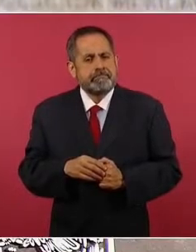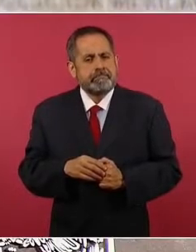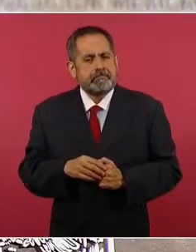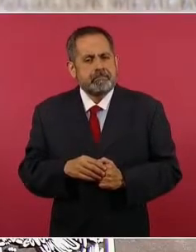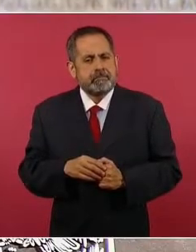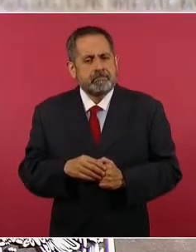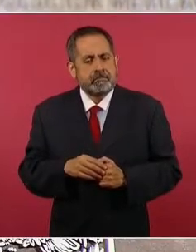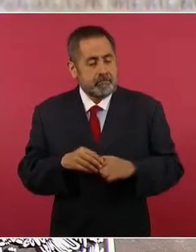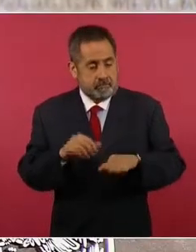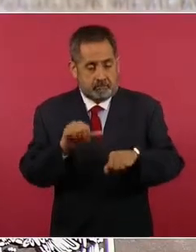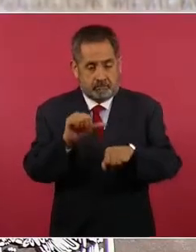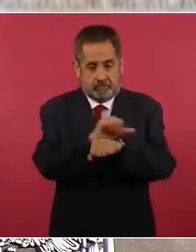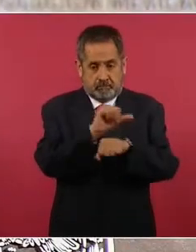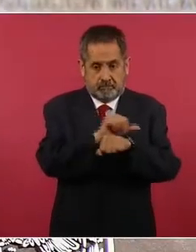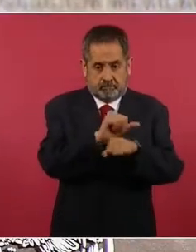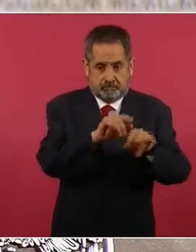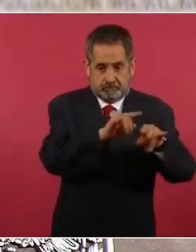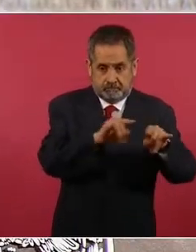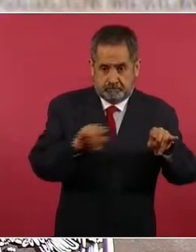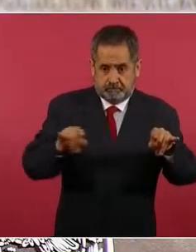construidos en México,